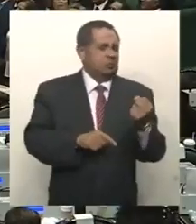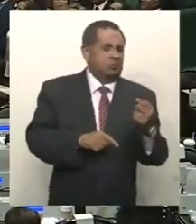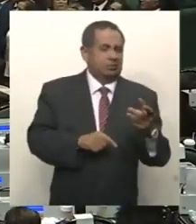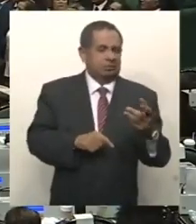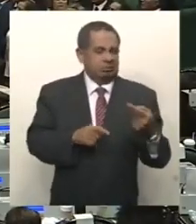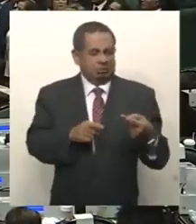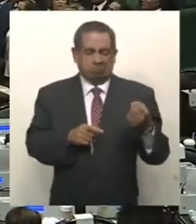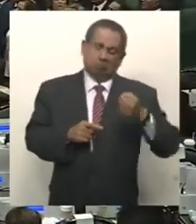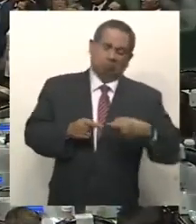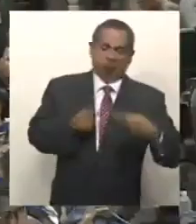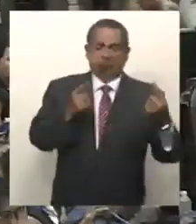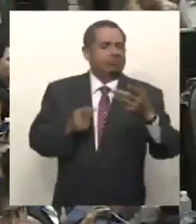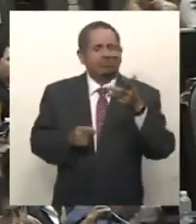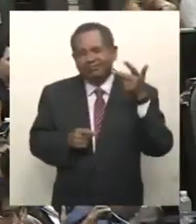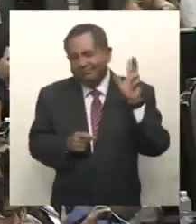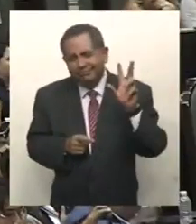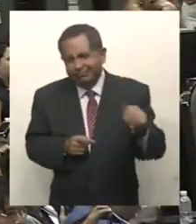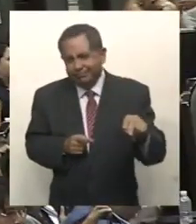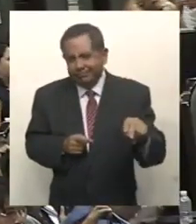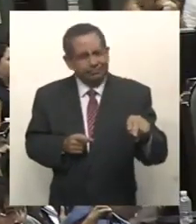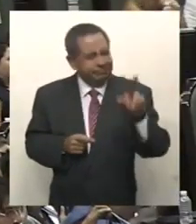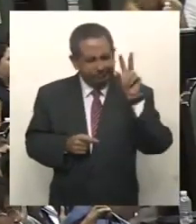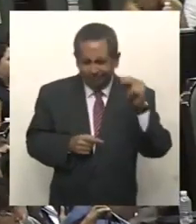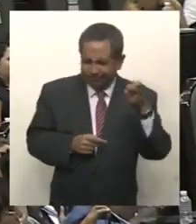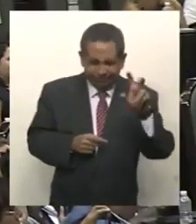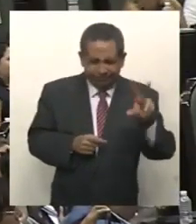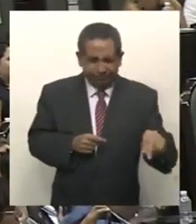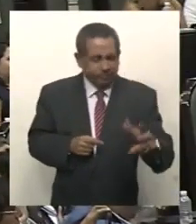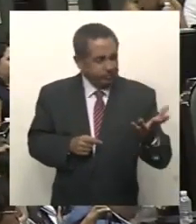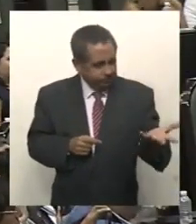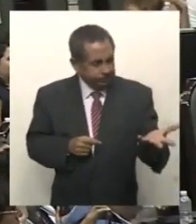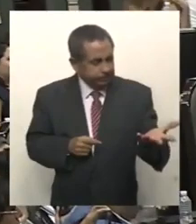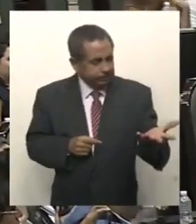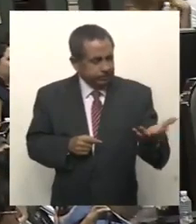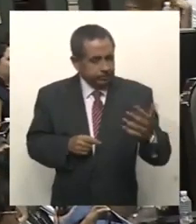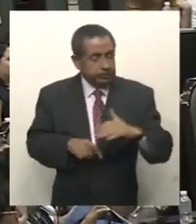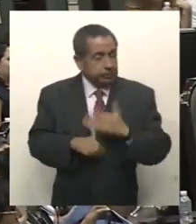y dogmáticas. No se dejen, porque